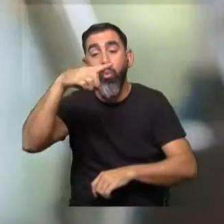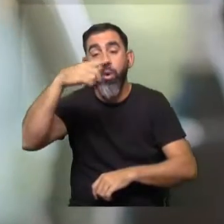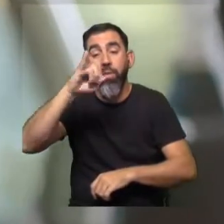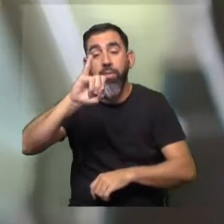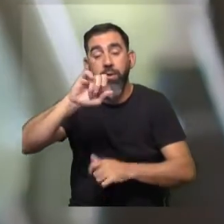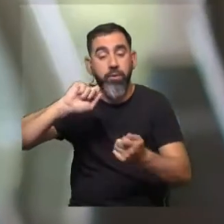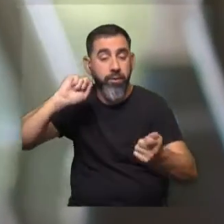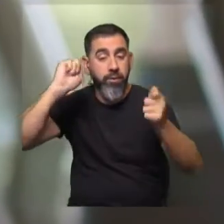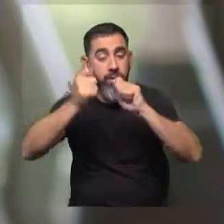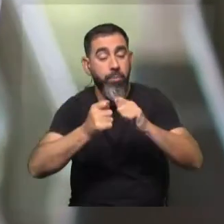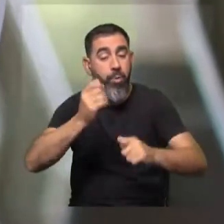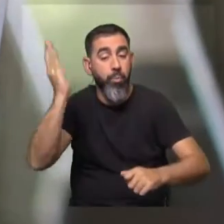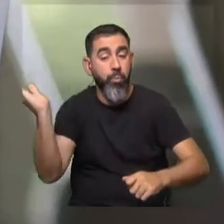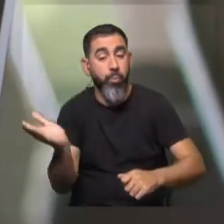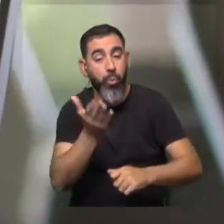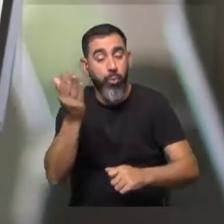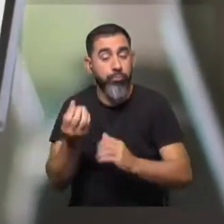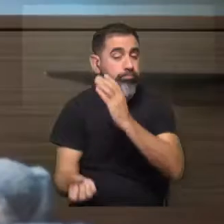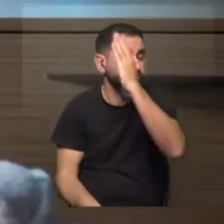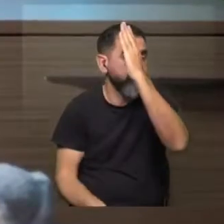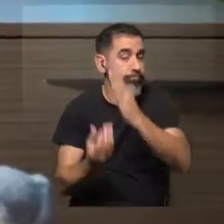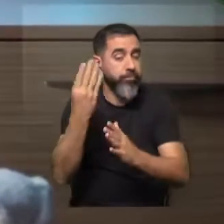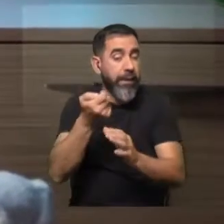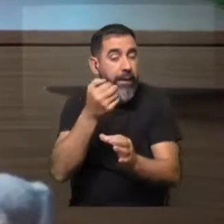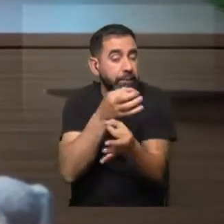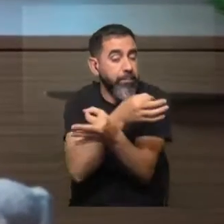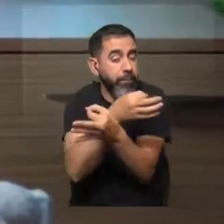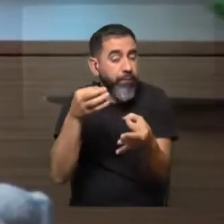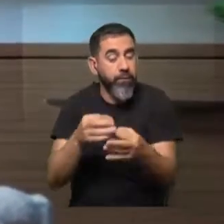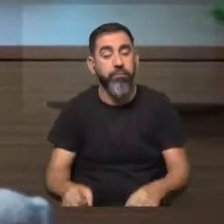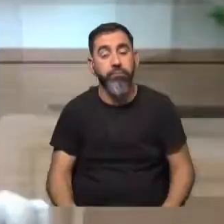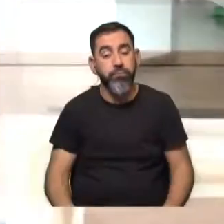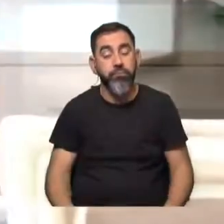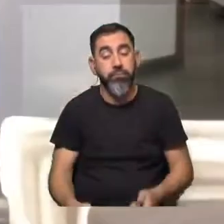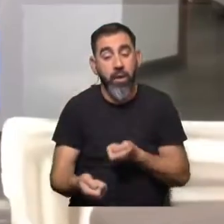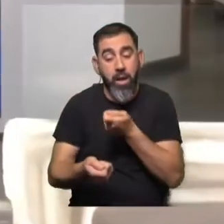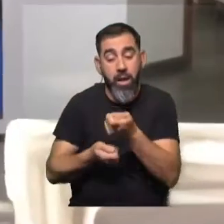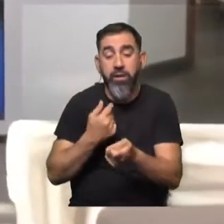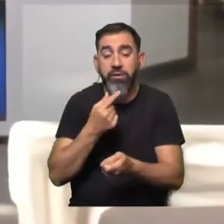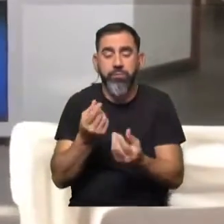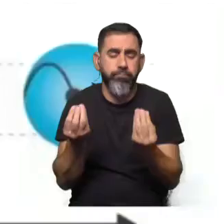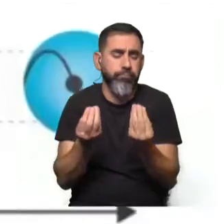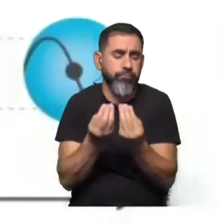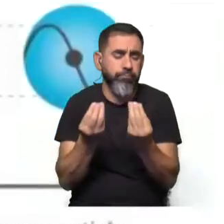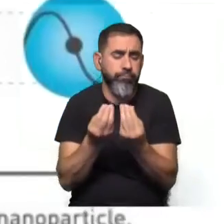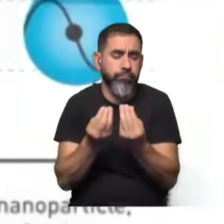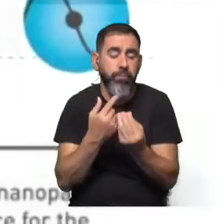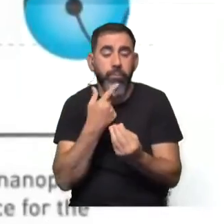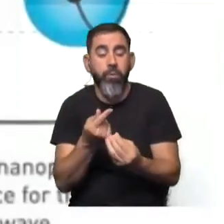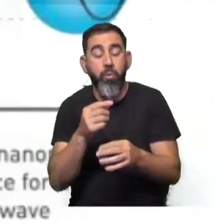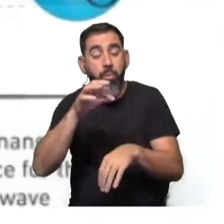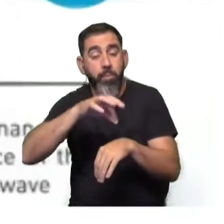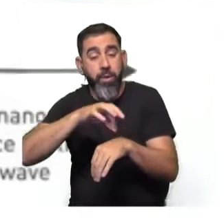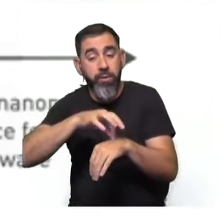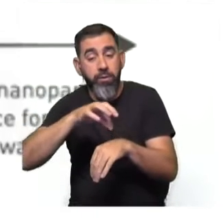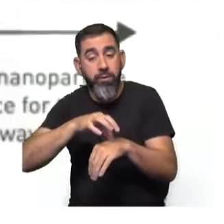producción química de puntos cuánticos, creando partículas casi perfectas. Su aplicación es enorme y abarca desde la medicina